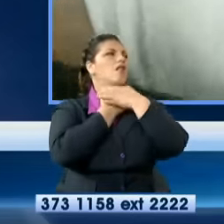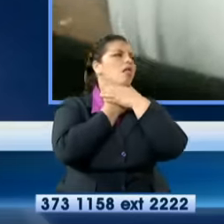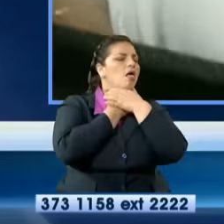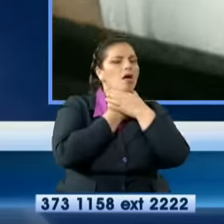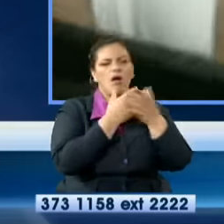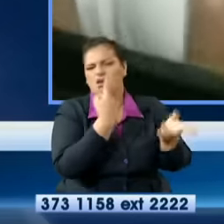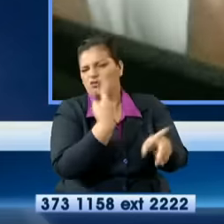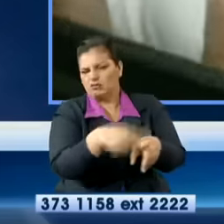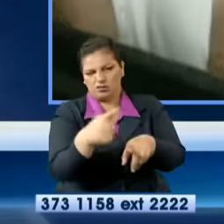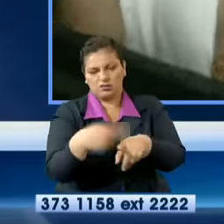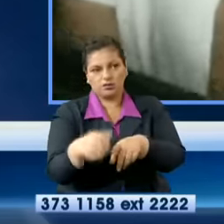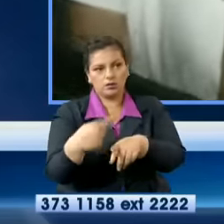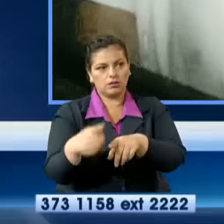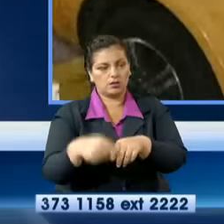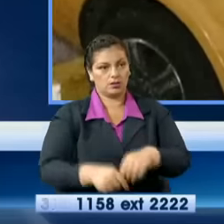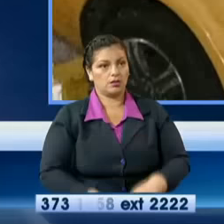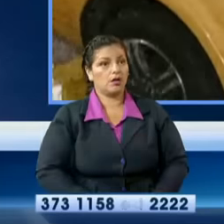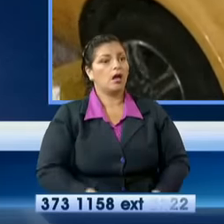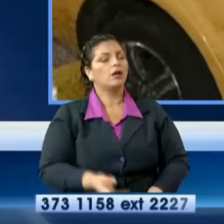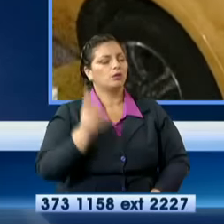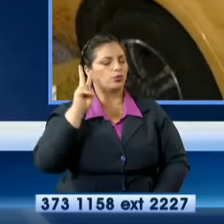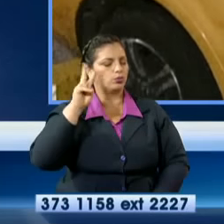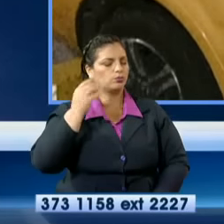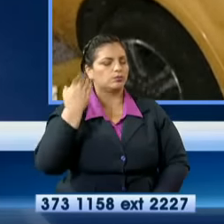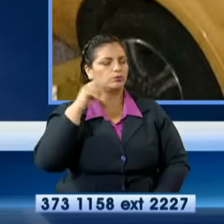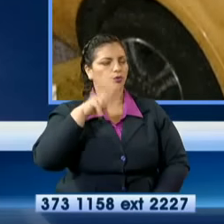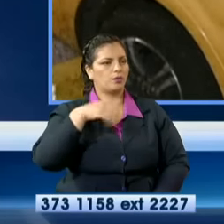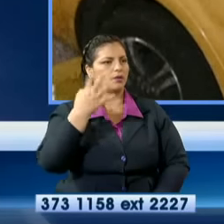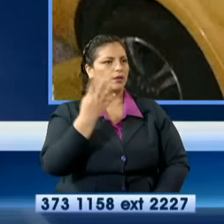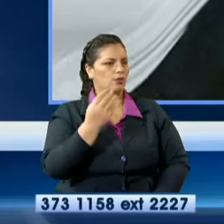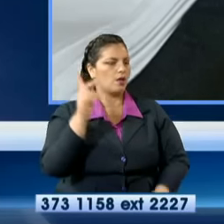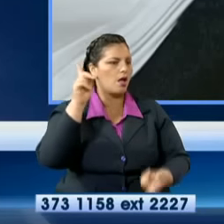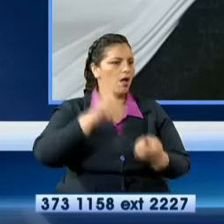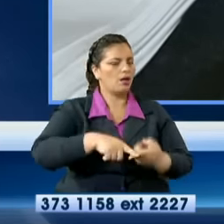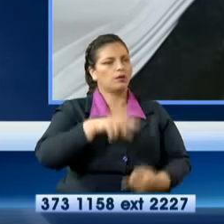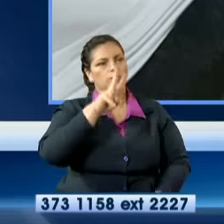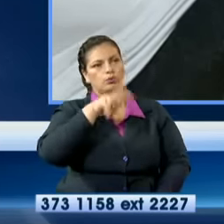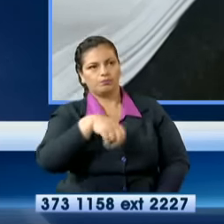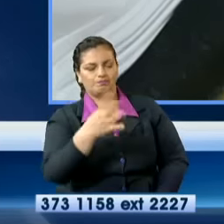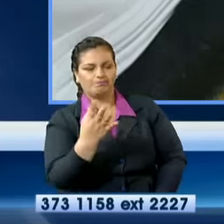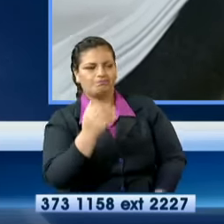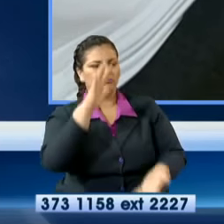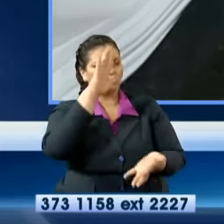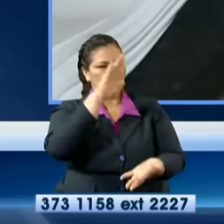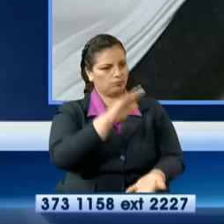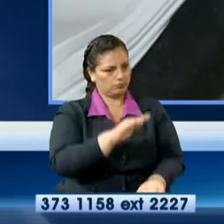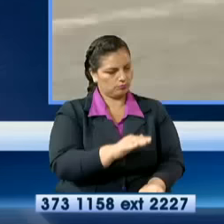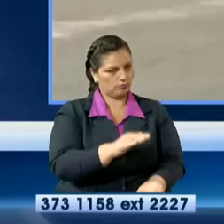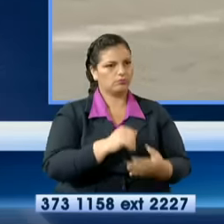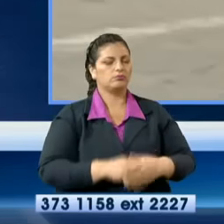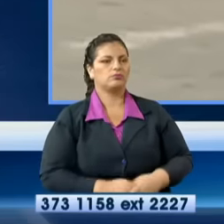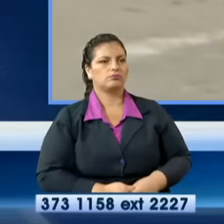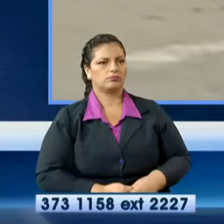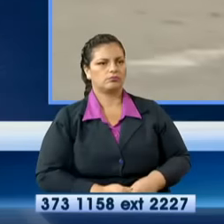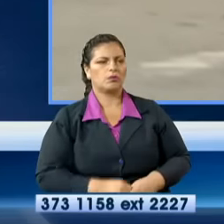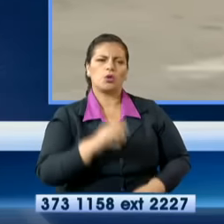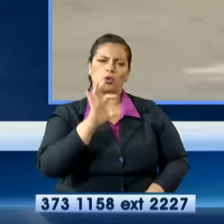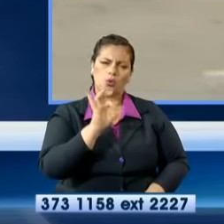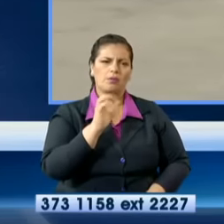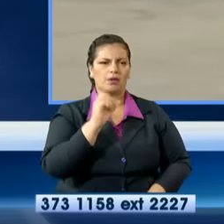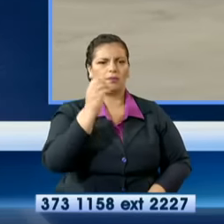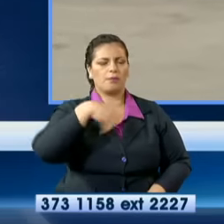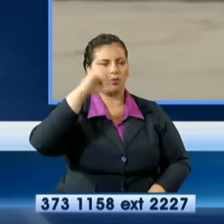desde el 2014 al 2015 y a lo que va a la fecha. ¿Y cuáles han sido los resultados de la resolución de los casos? Bueno, casi un 90% la